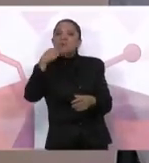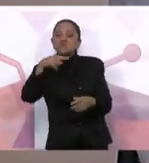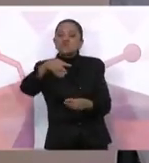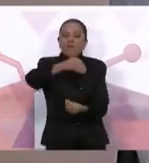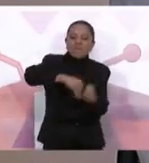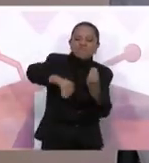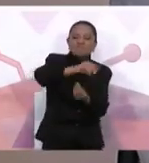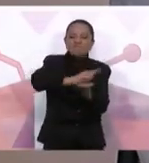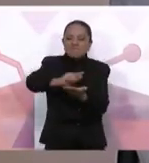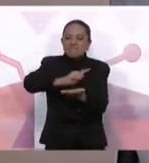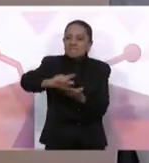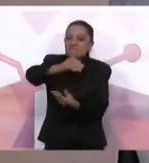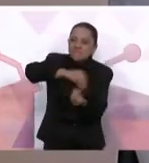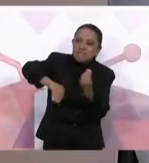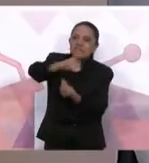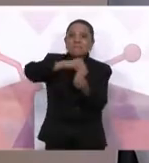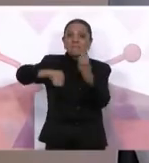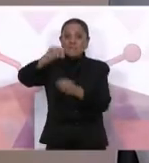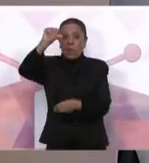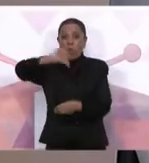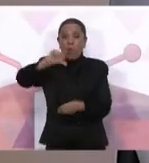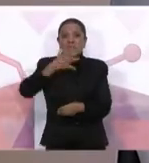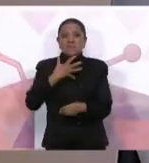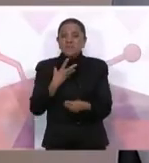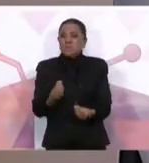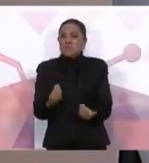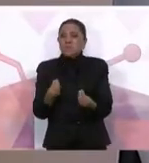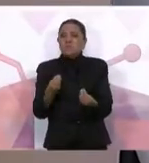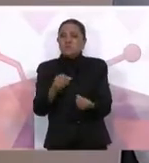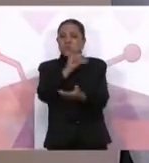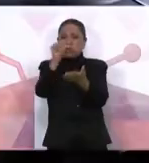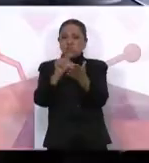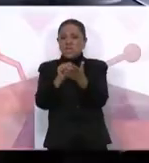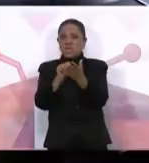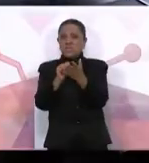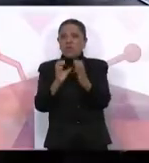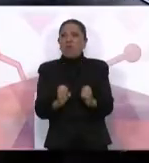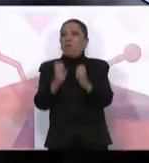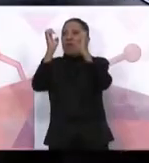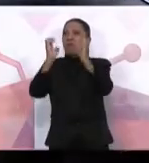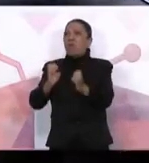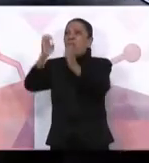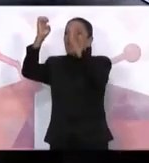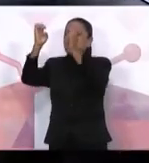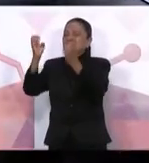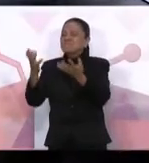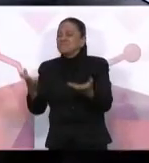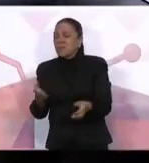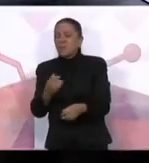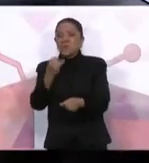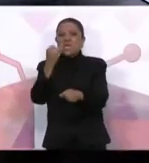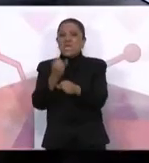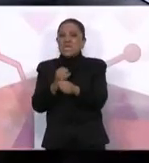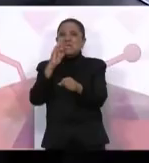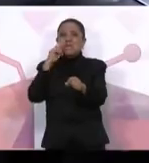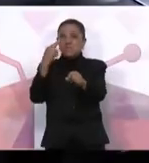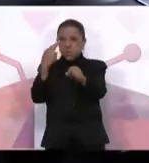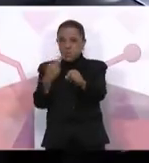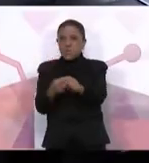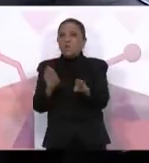tenemos muchos centros inmobiliarios ha habido una irresponsabilidad como bien lo han planteado en el